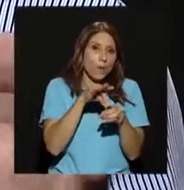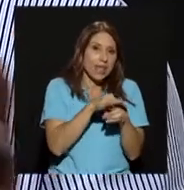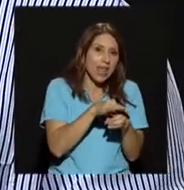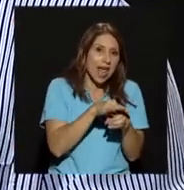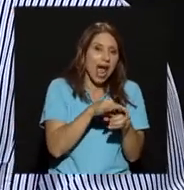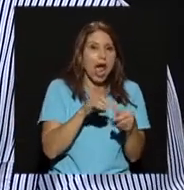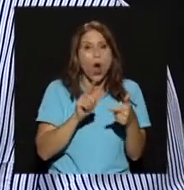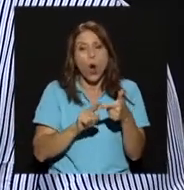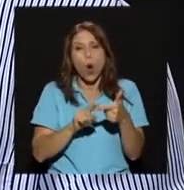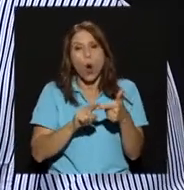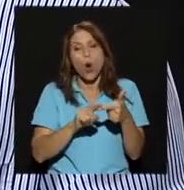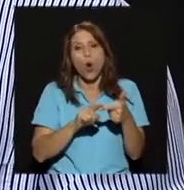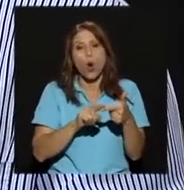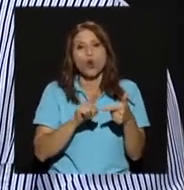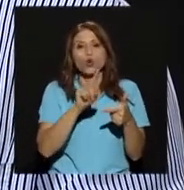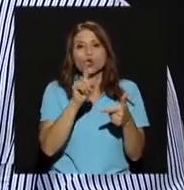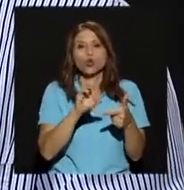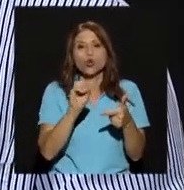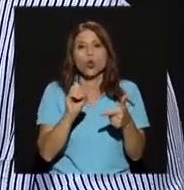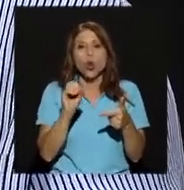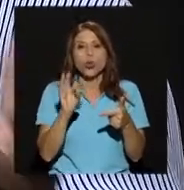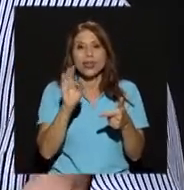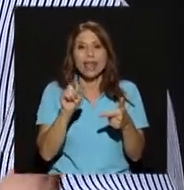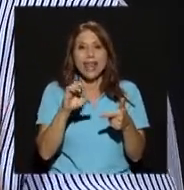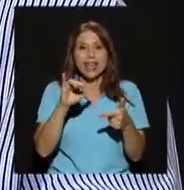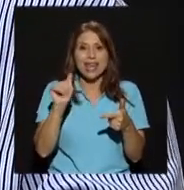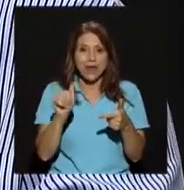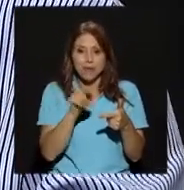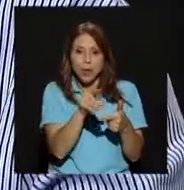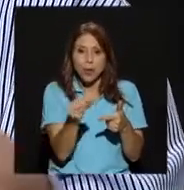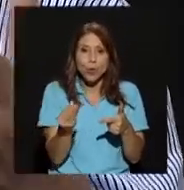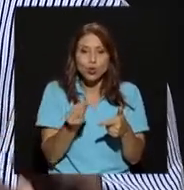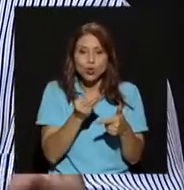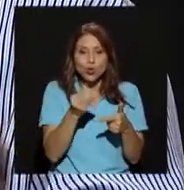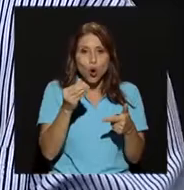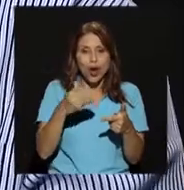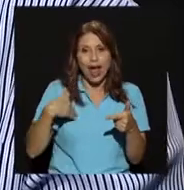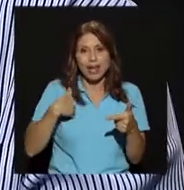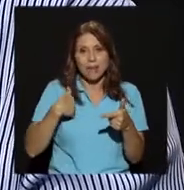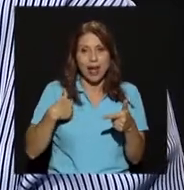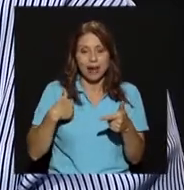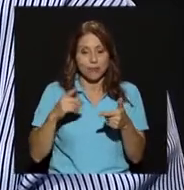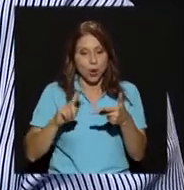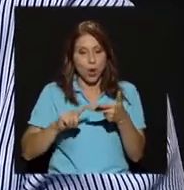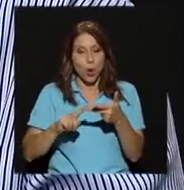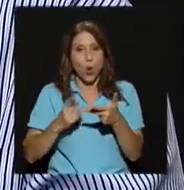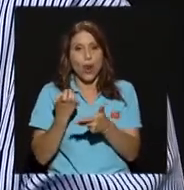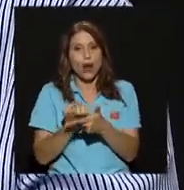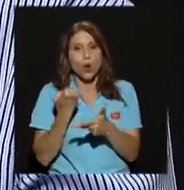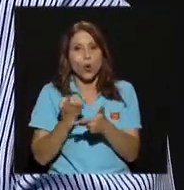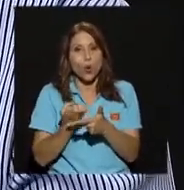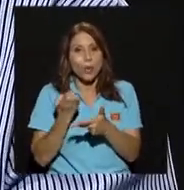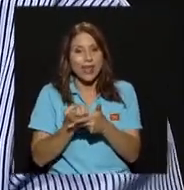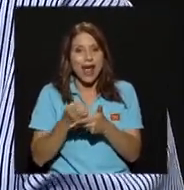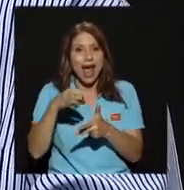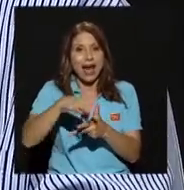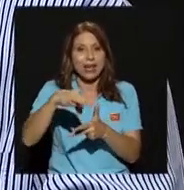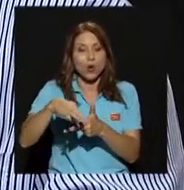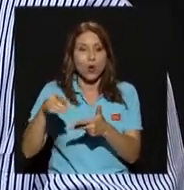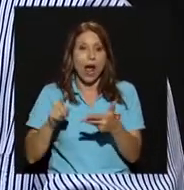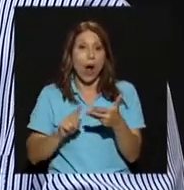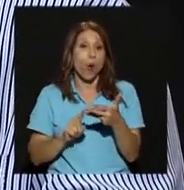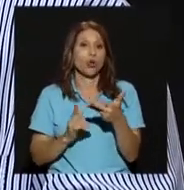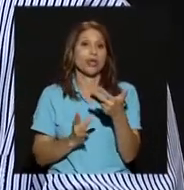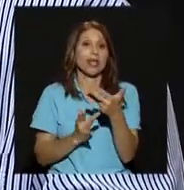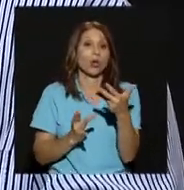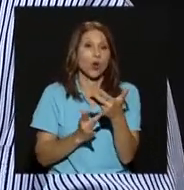llámese zootecnia, la parte de producción animal, o economía agrícola, o tecnología de alimentos con su carrera de ingeniería